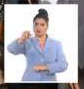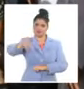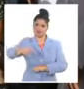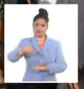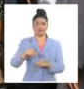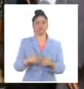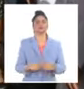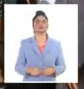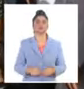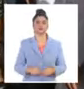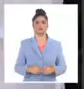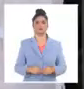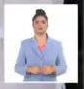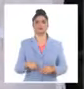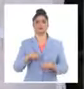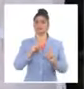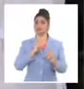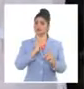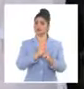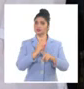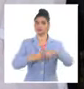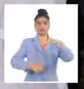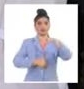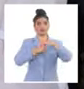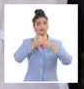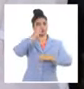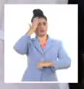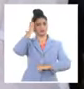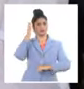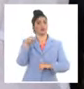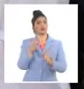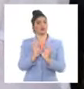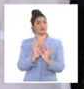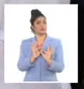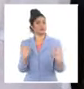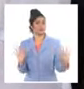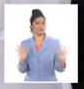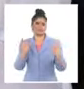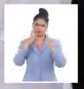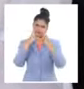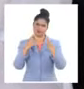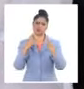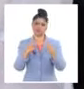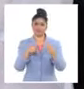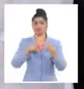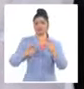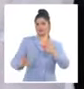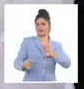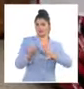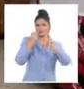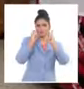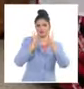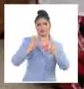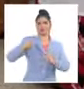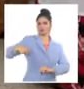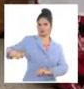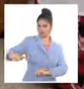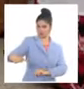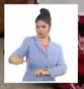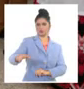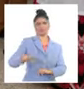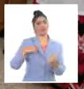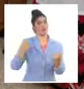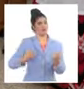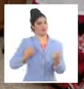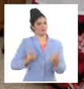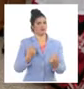En este encuentro, Díaz-Canel dijo que esta es una especialidad del futuro que cada día cobra más importancia. También visitó